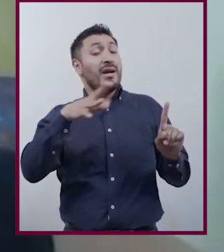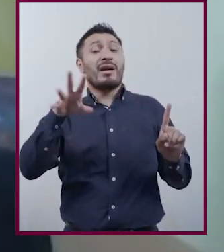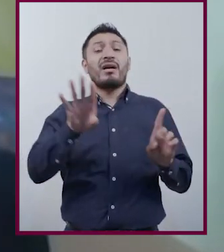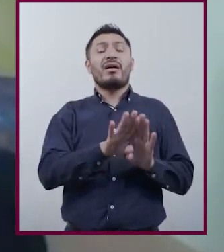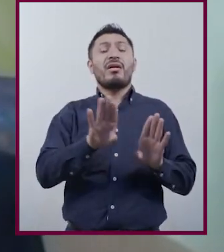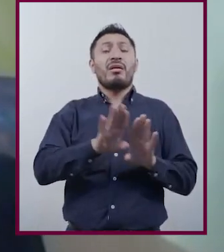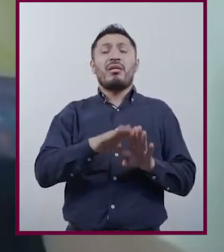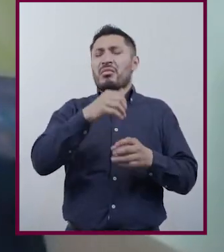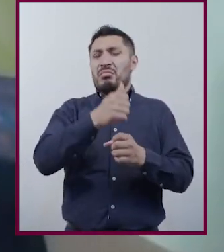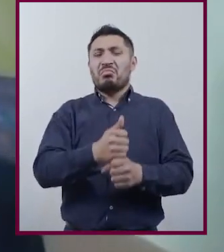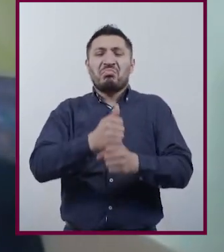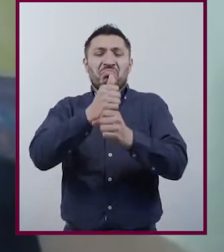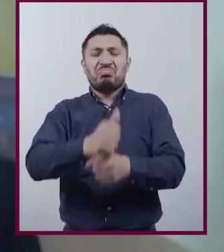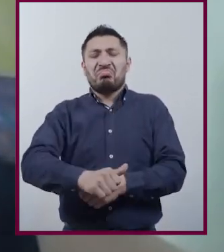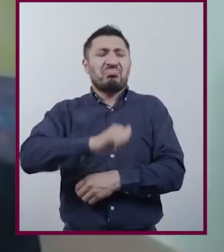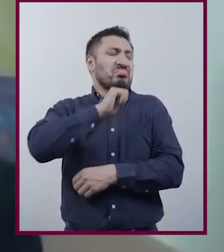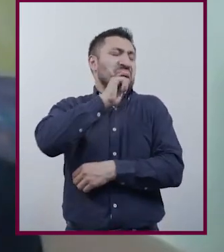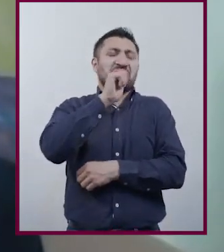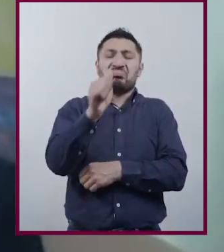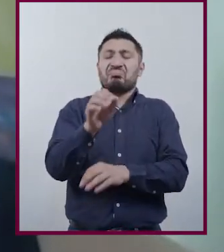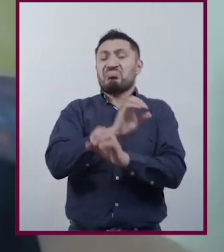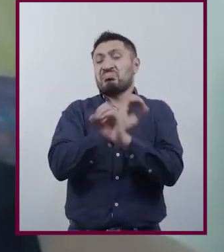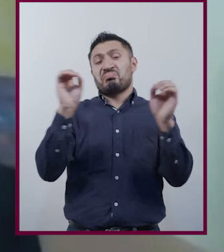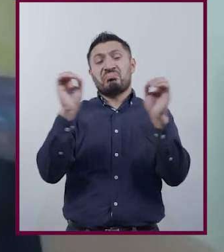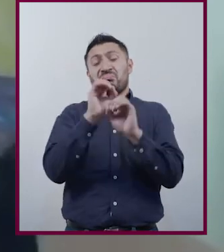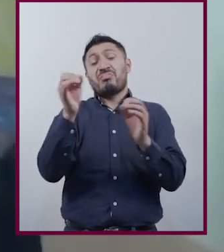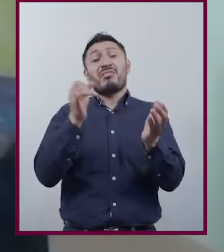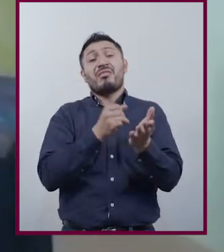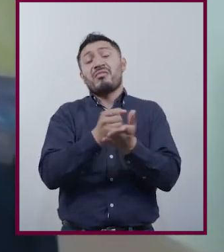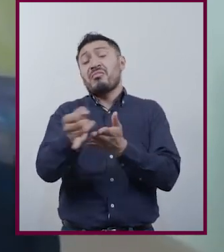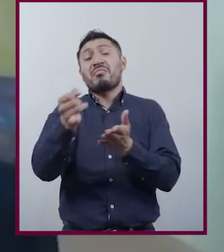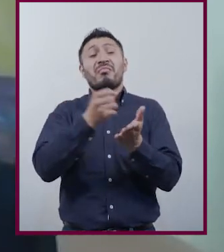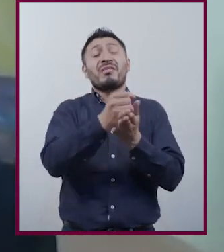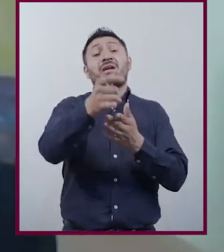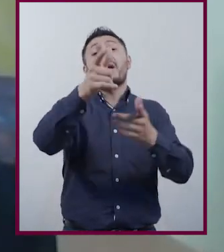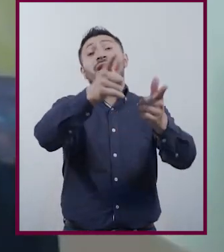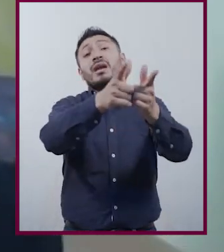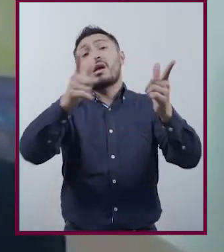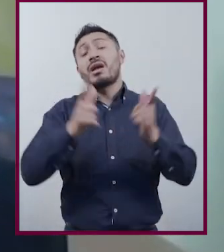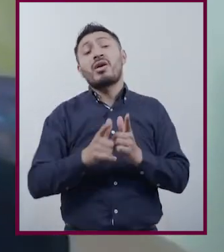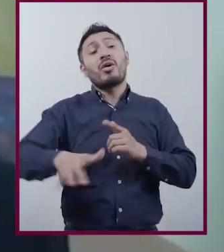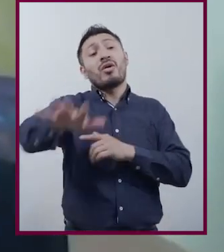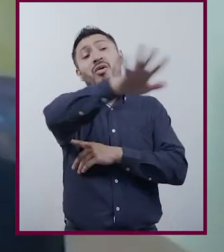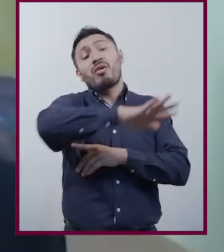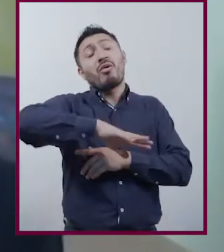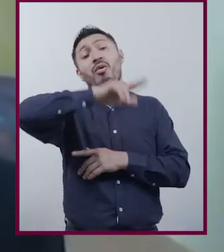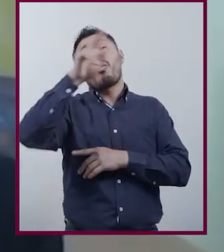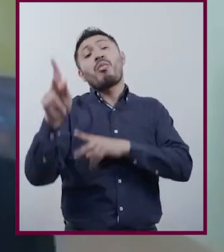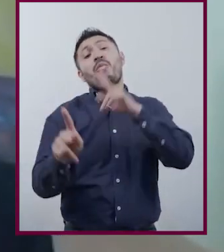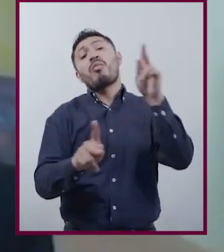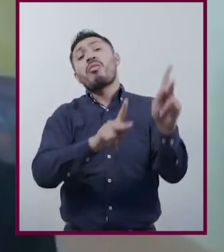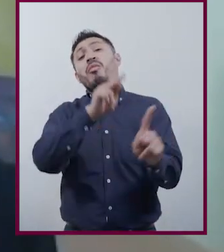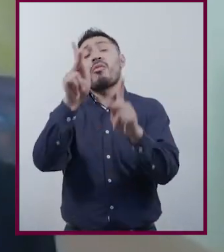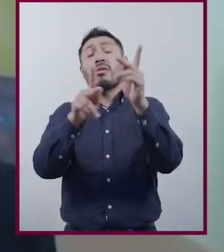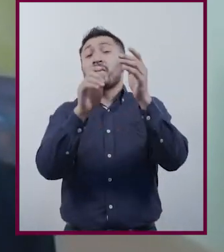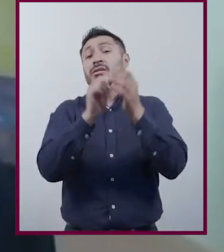no sufre ninguno de los efectos de las decisiones de este grupo que está